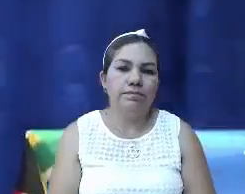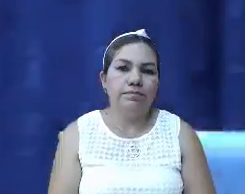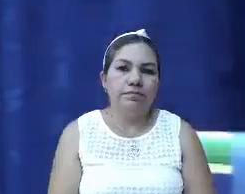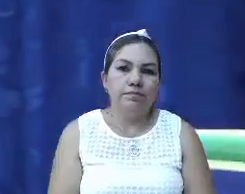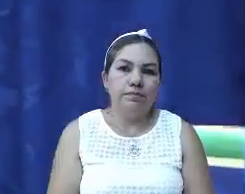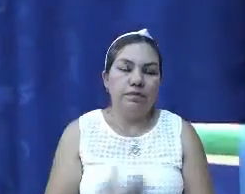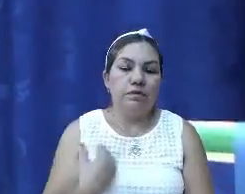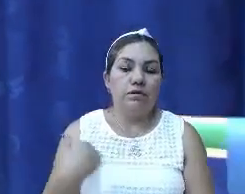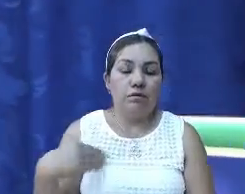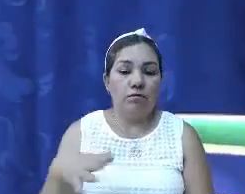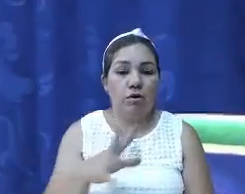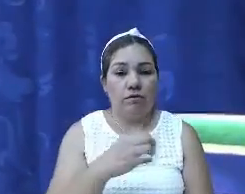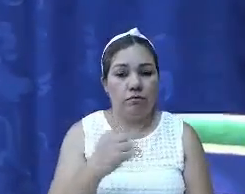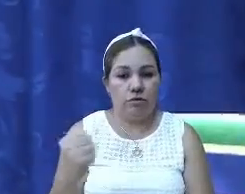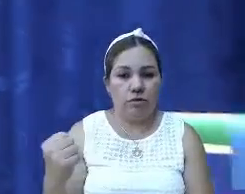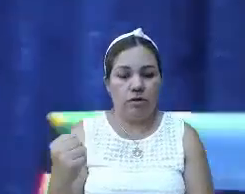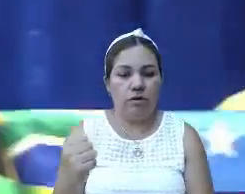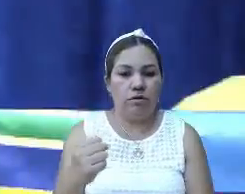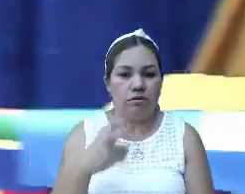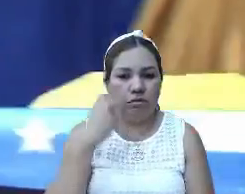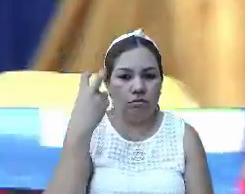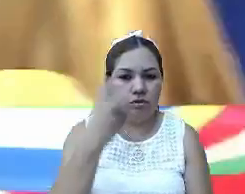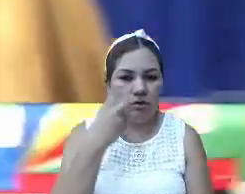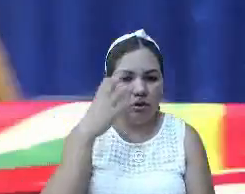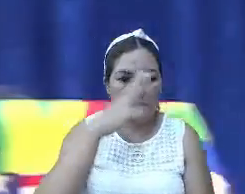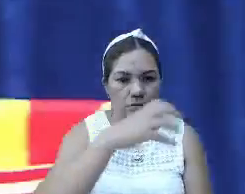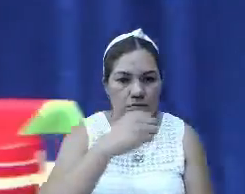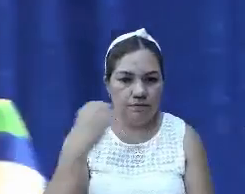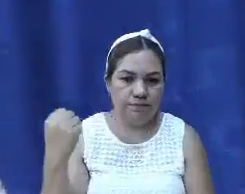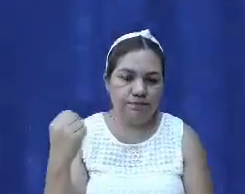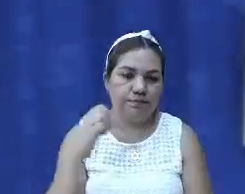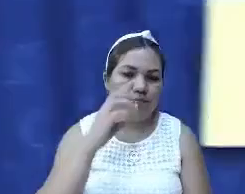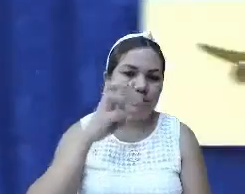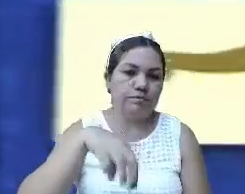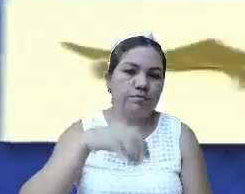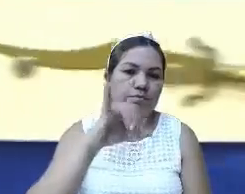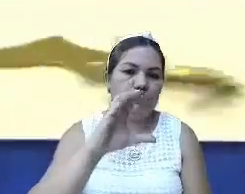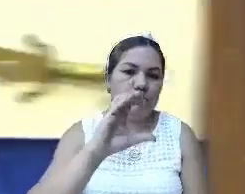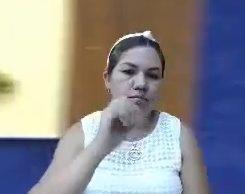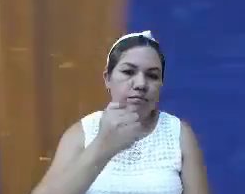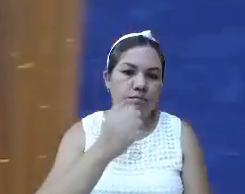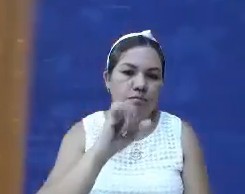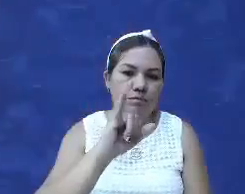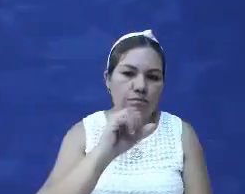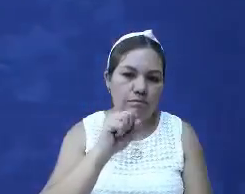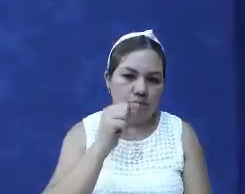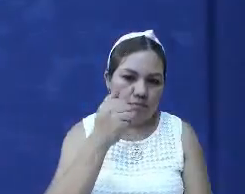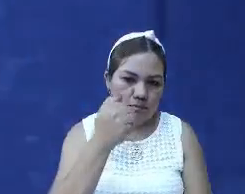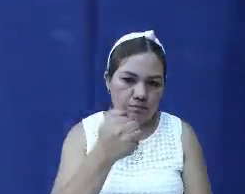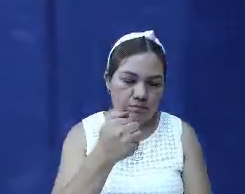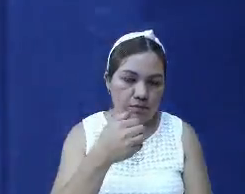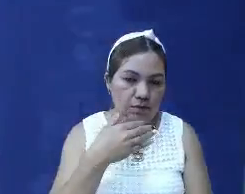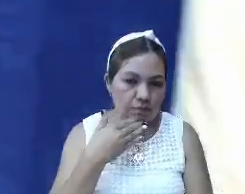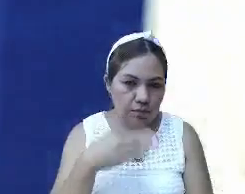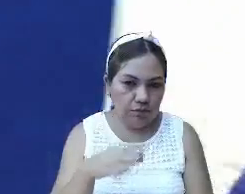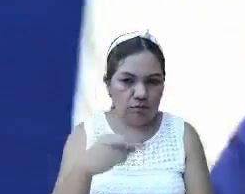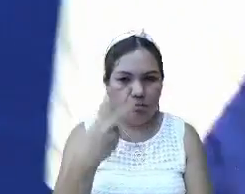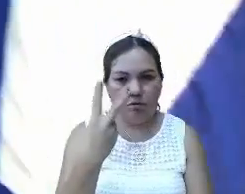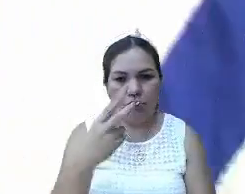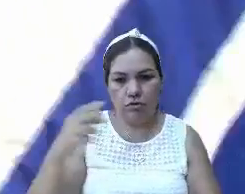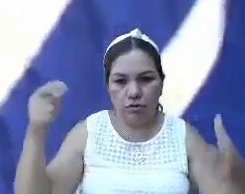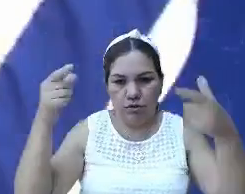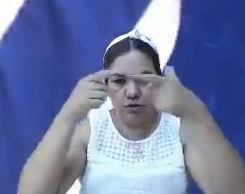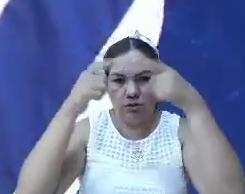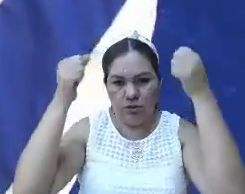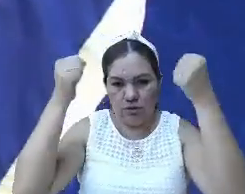Entonces fueron y le trajeron a Micaía y le preguntaron los dos reyes: vamos a tener victoria, vamos a